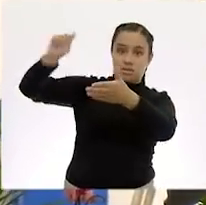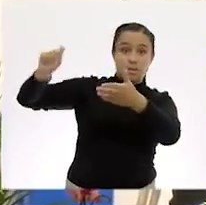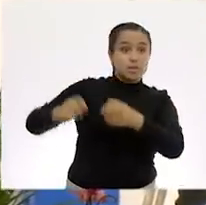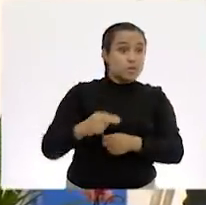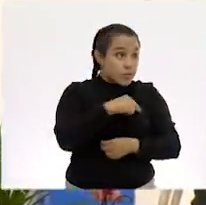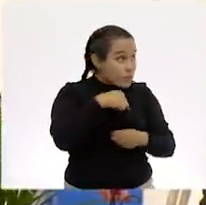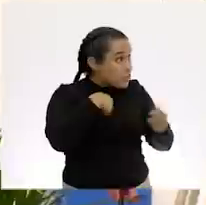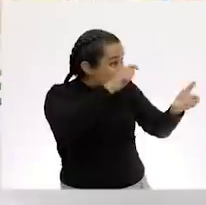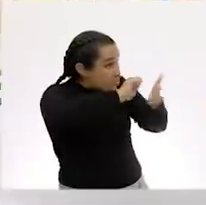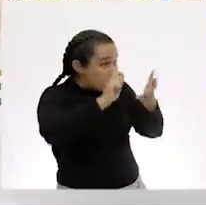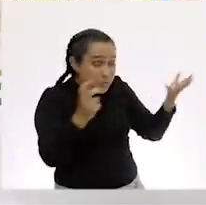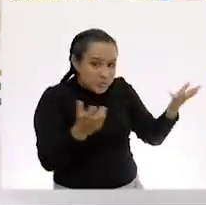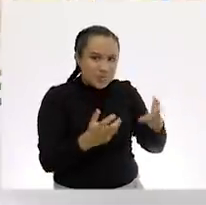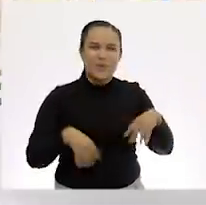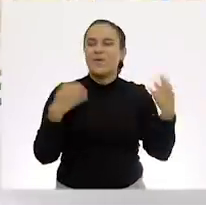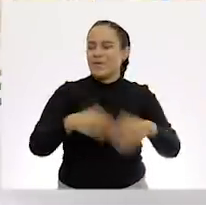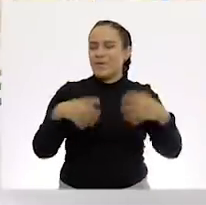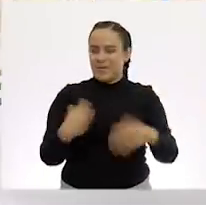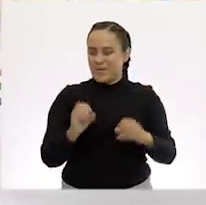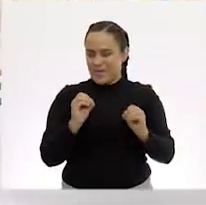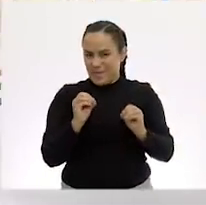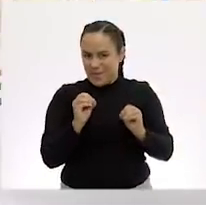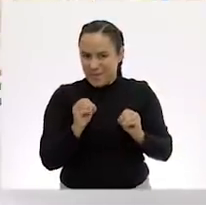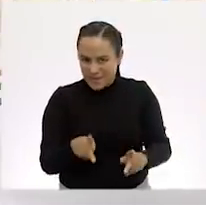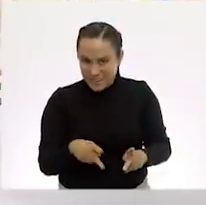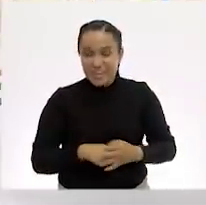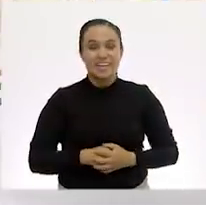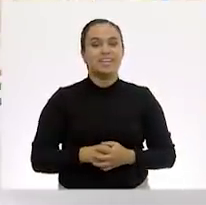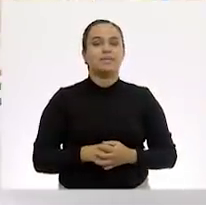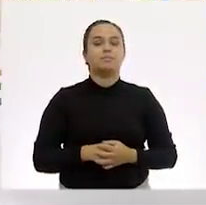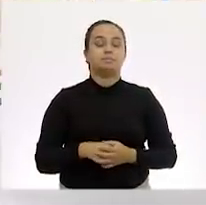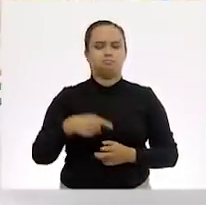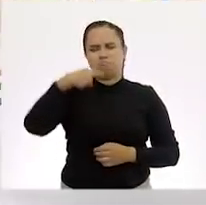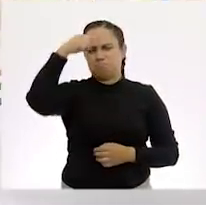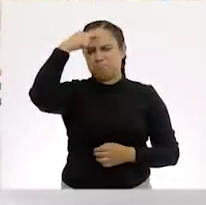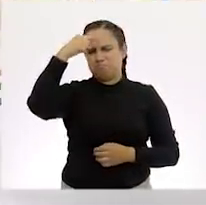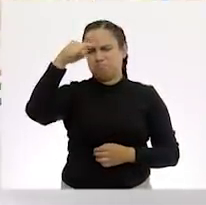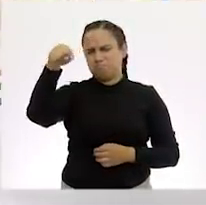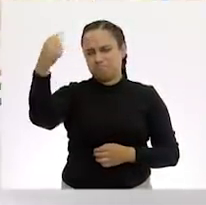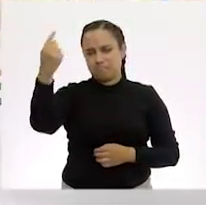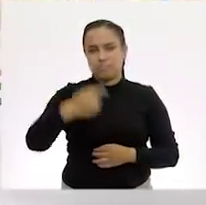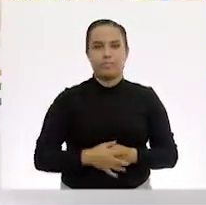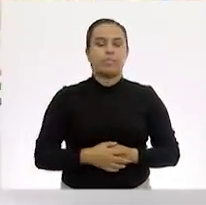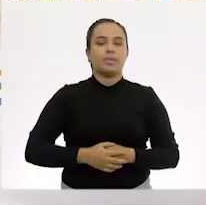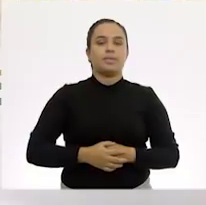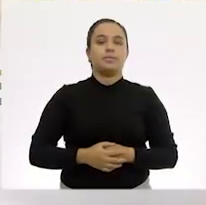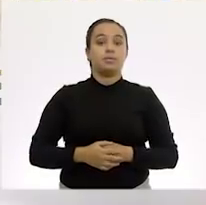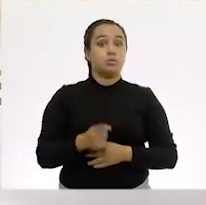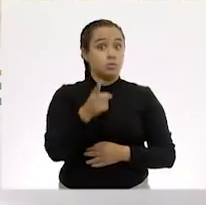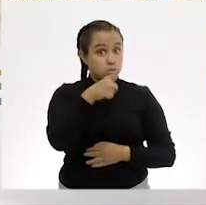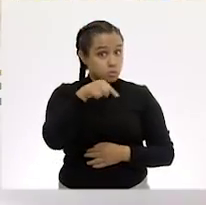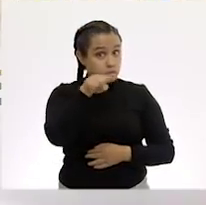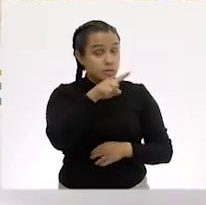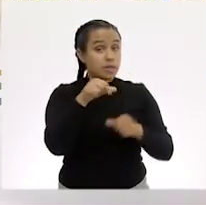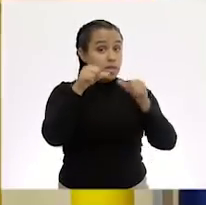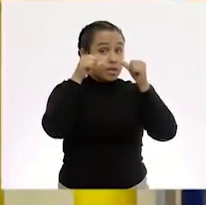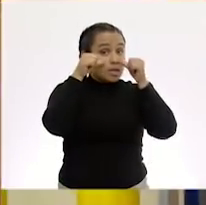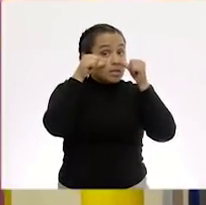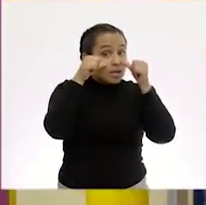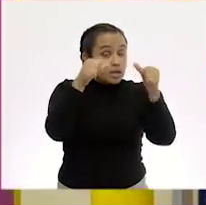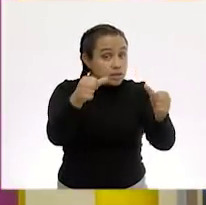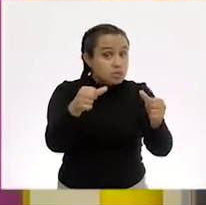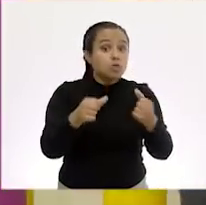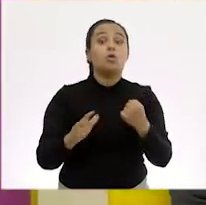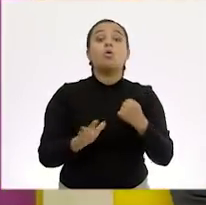hacer en el pizarrón? Sí. Ok, estoy lista. Es muy sencillo. Vamos a ver. Pongan mucha atención en